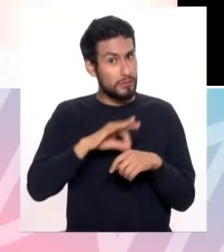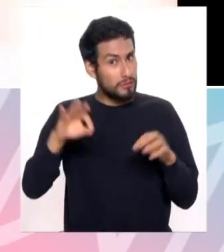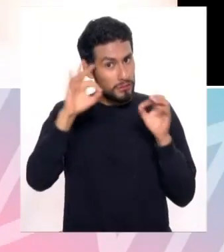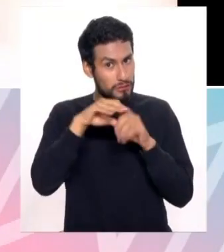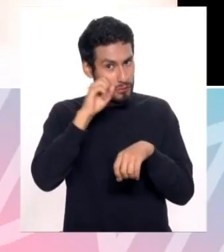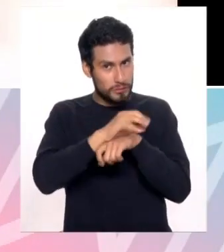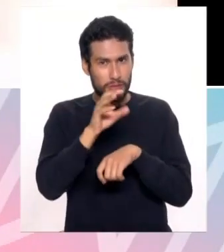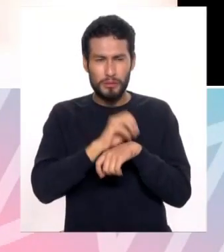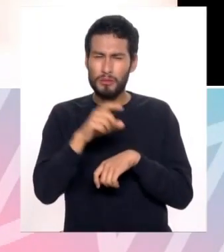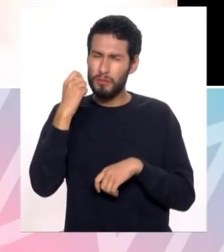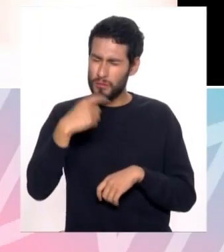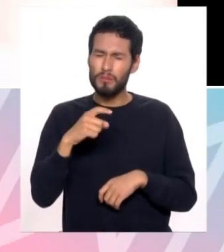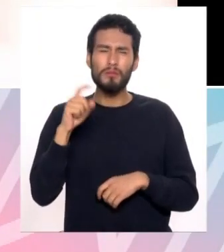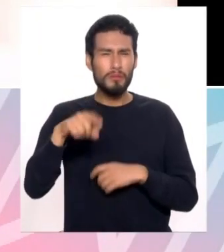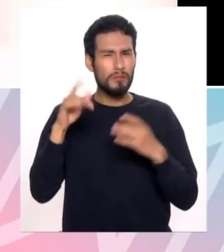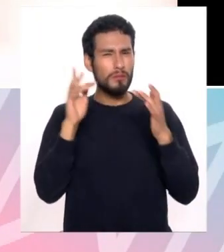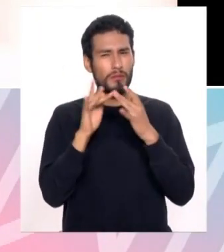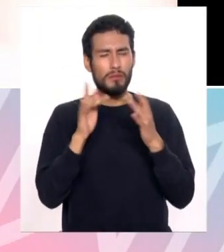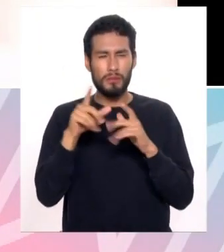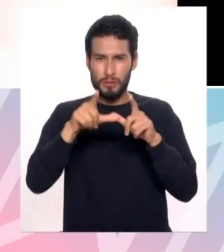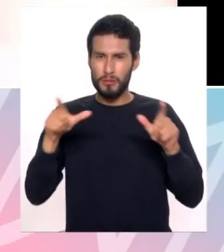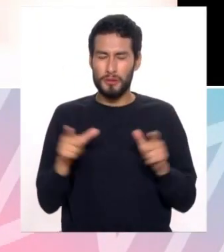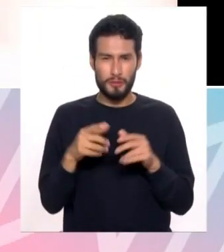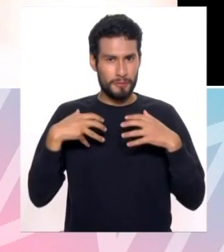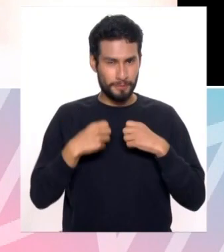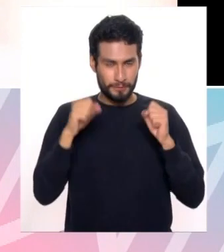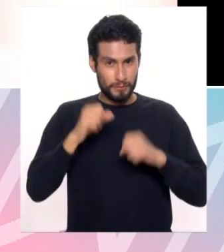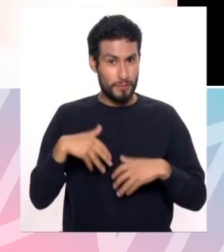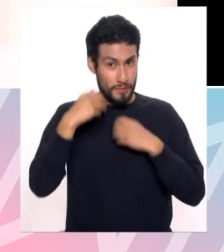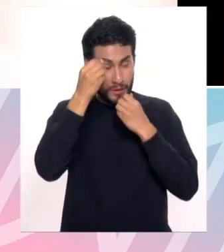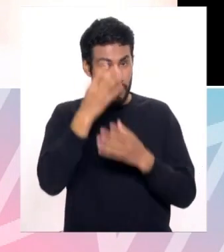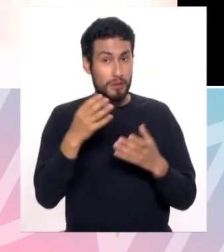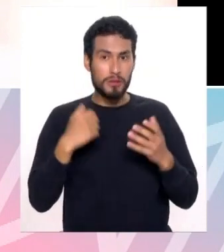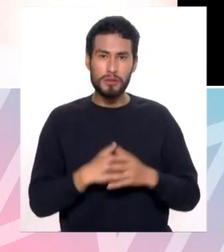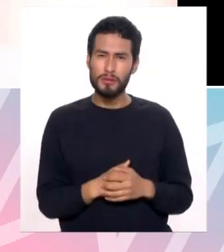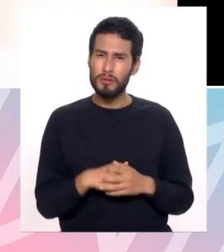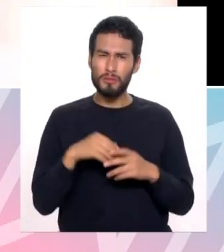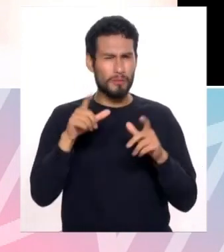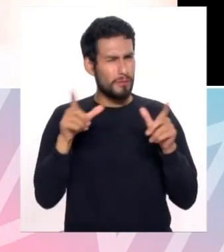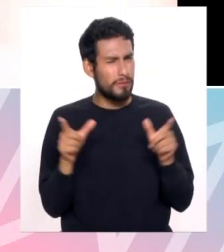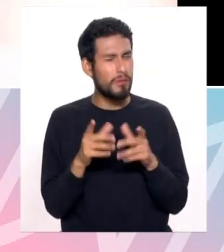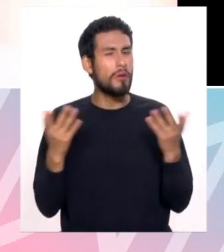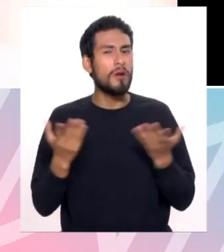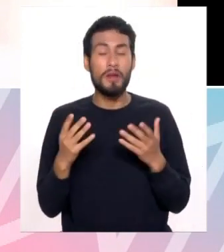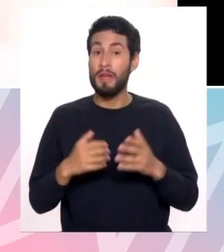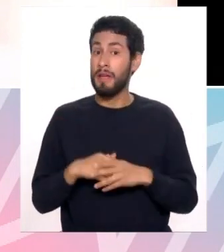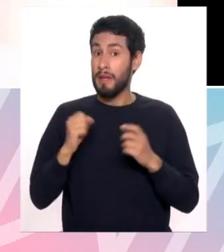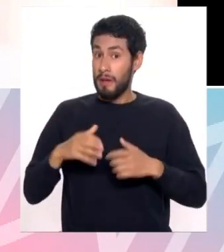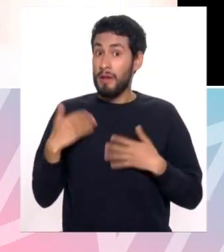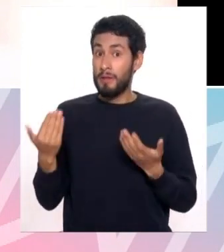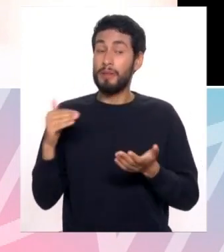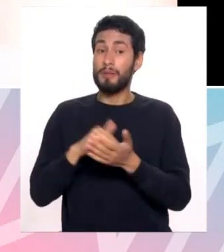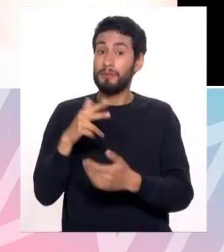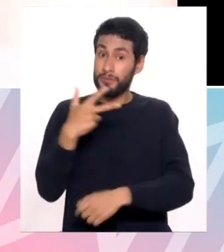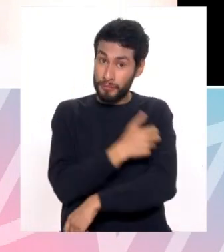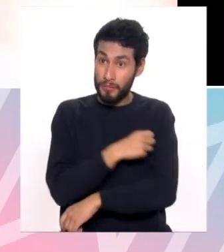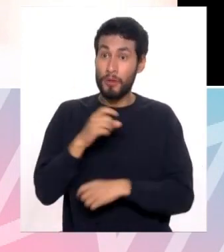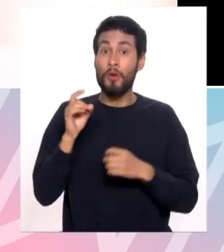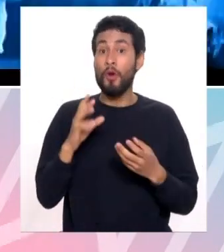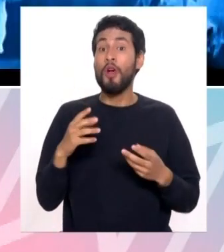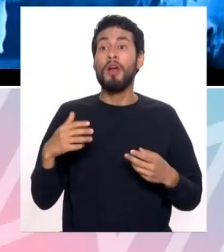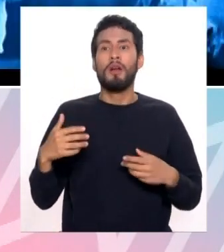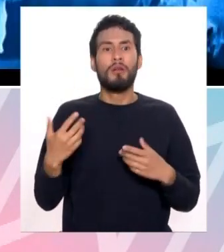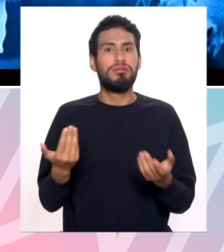es siempre estar en contacto con su establecimiento de salud para poder informarse cuando se implementa a lo mejor un refuerzo por la aparición de nuevas